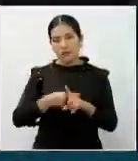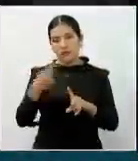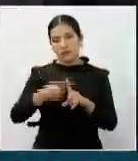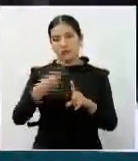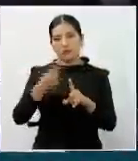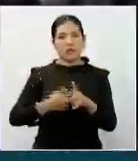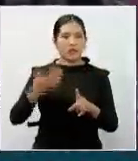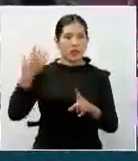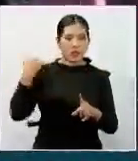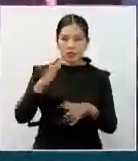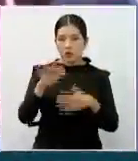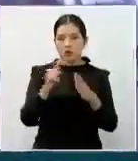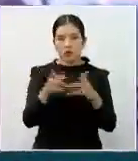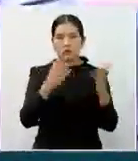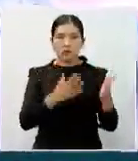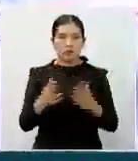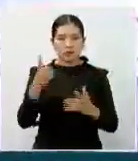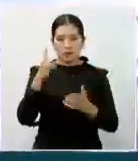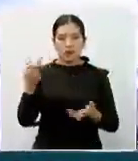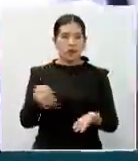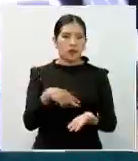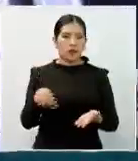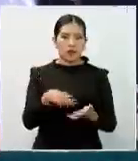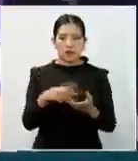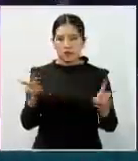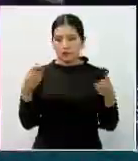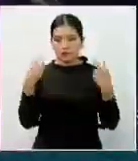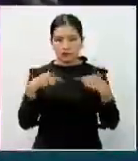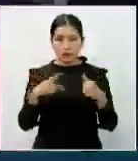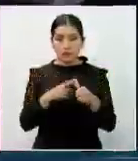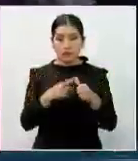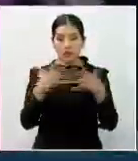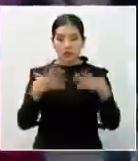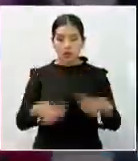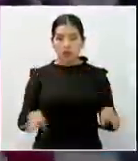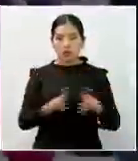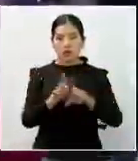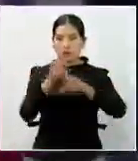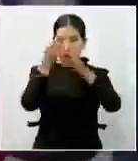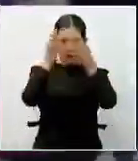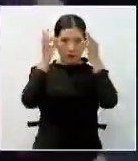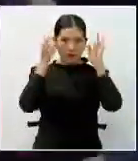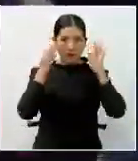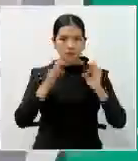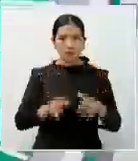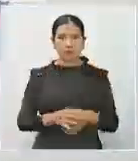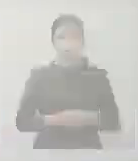quienes se alistan para este desfile, porque va desde la ropa al maquillaje.